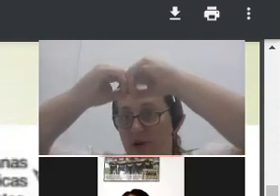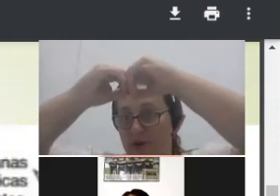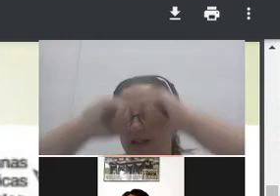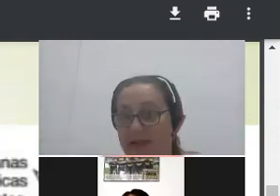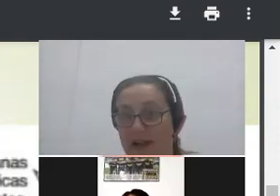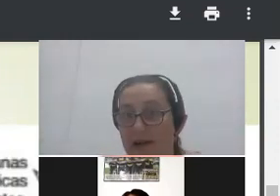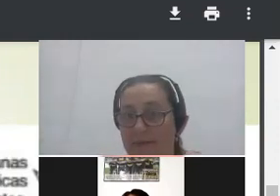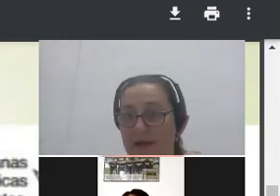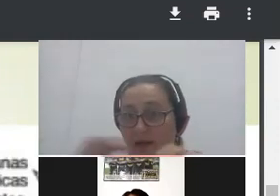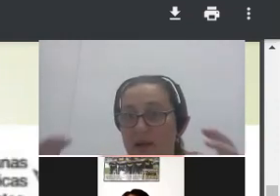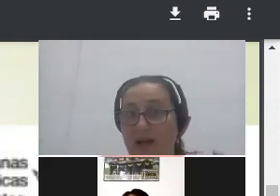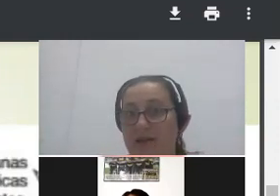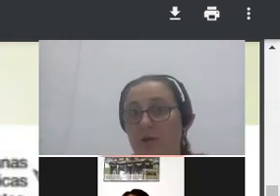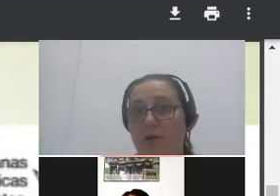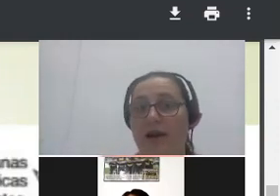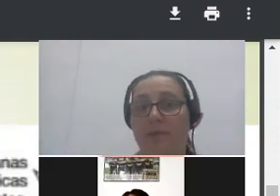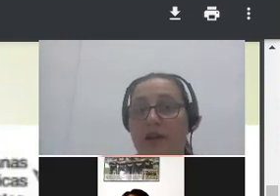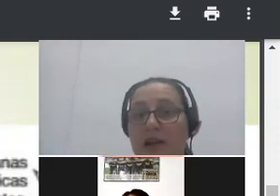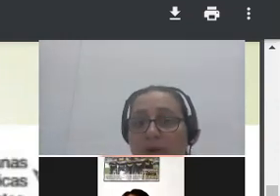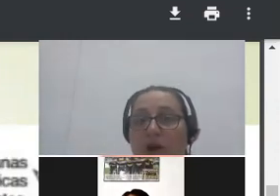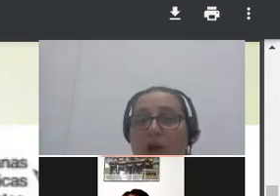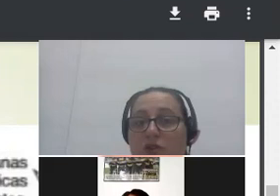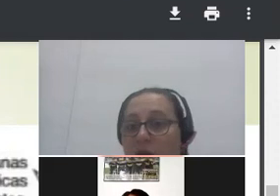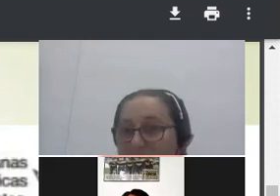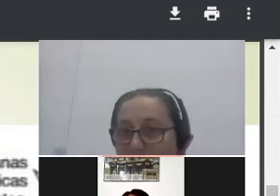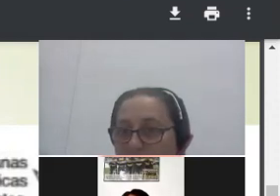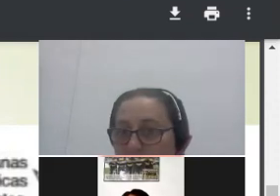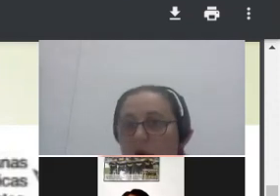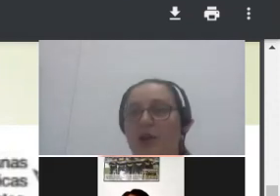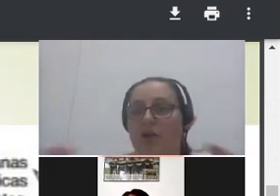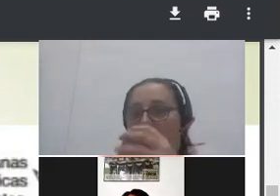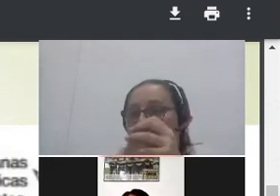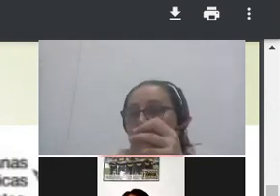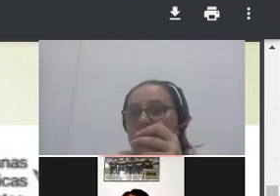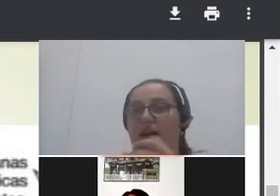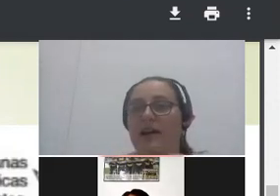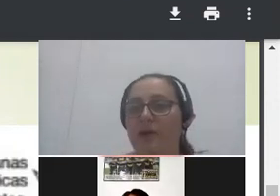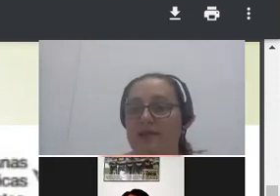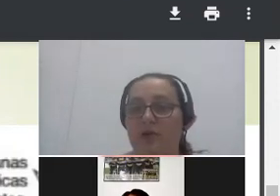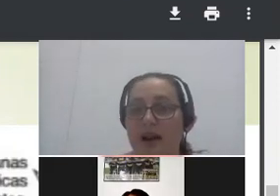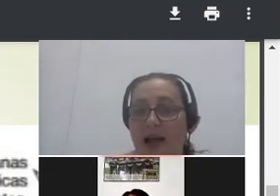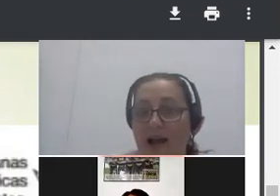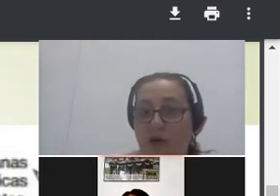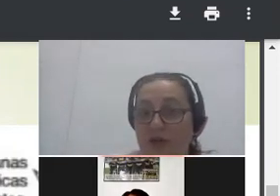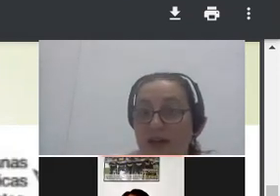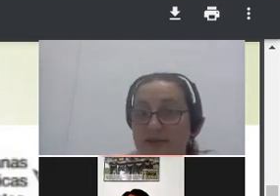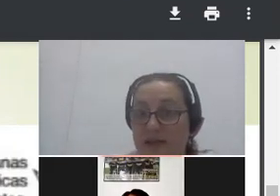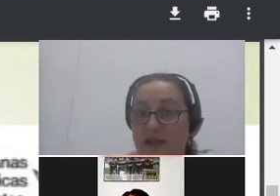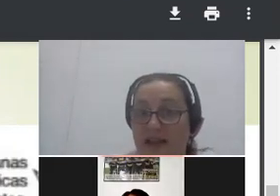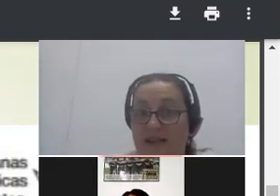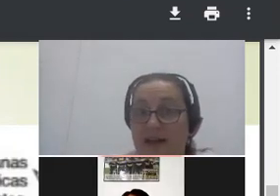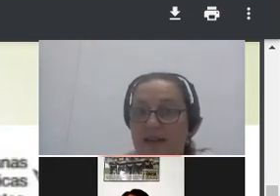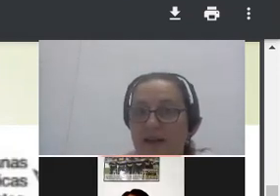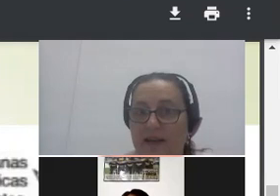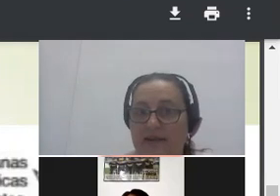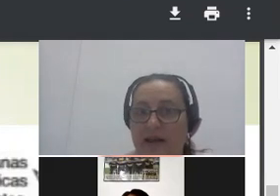no está unida entera. Esos lugares, por ejemplo, son esos cinturones de unión donde se agarra una célula a la otra, ¿sí?